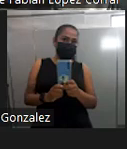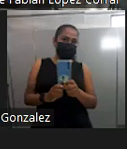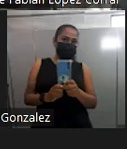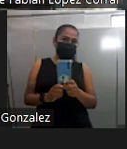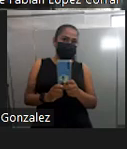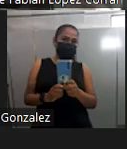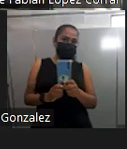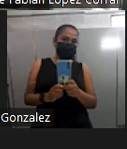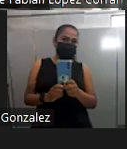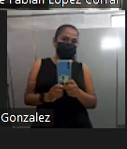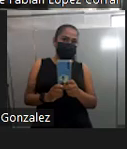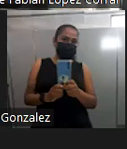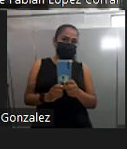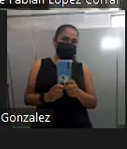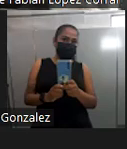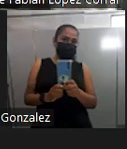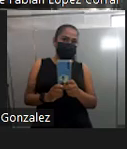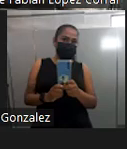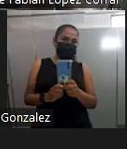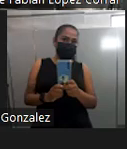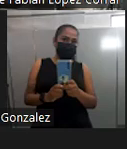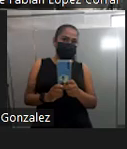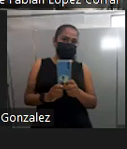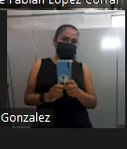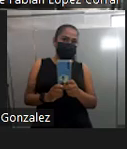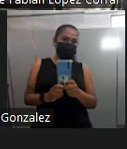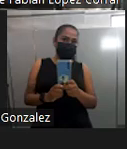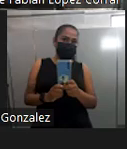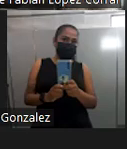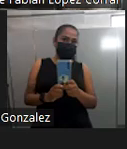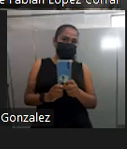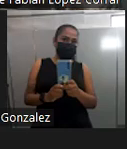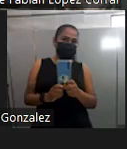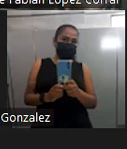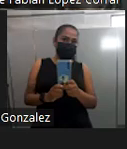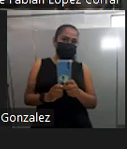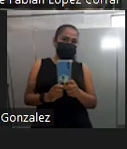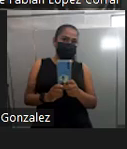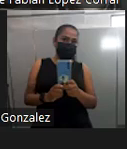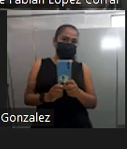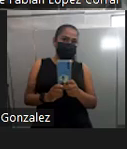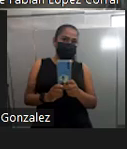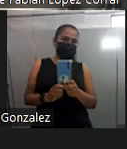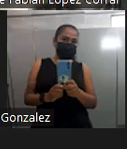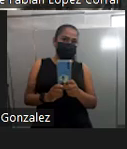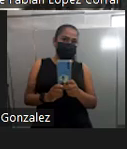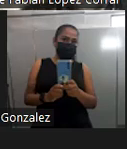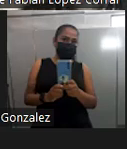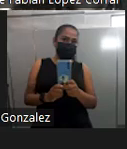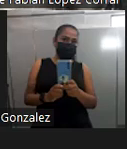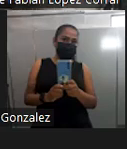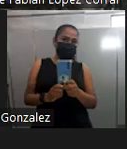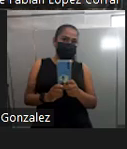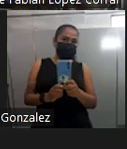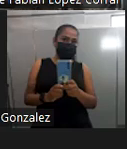el 1% imagínense y estamos hablando de que toda esa cantidad y con rasurable de Agua Dulce solamente el